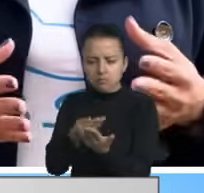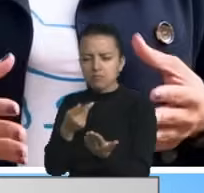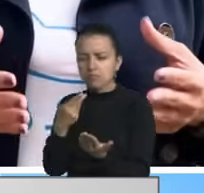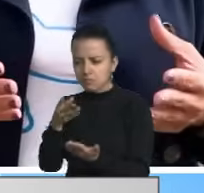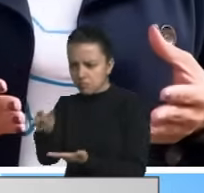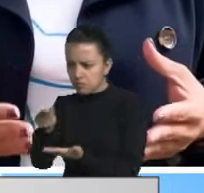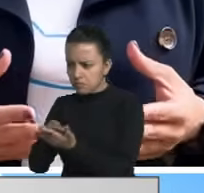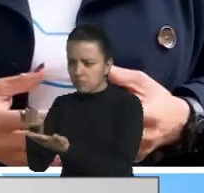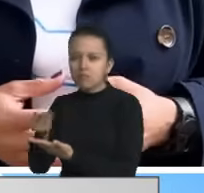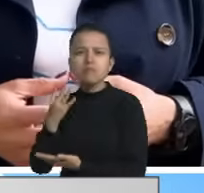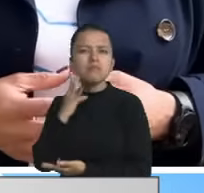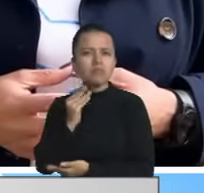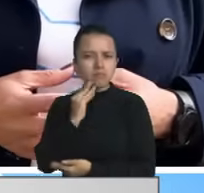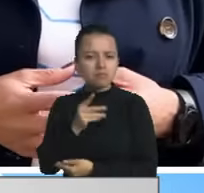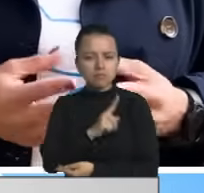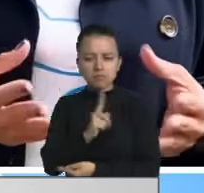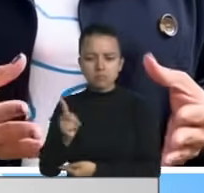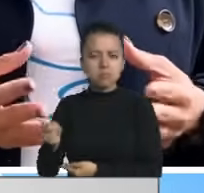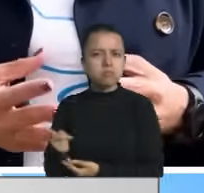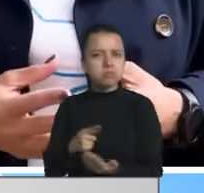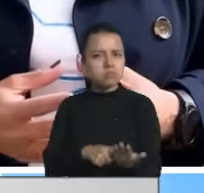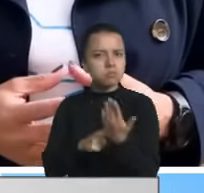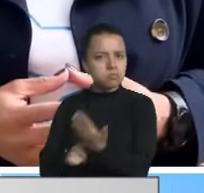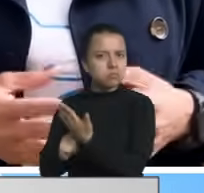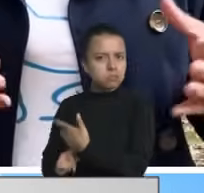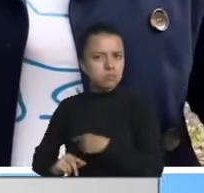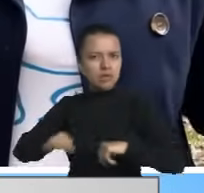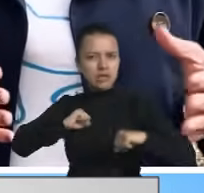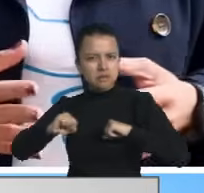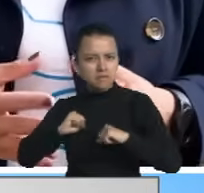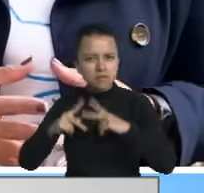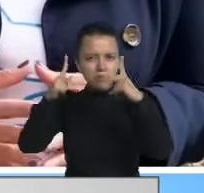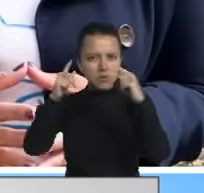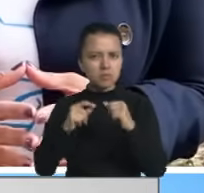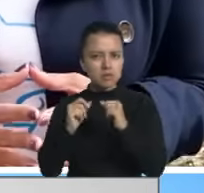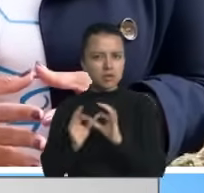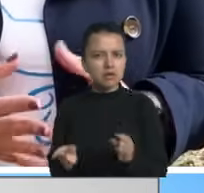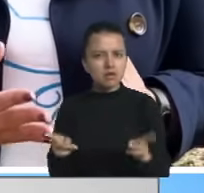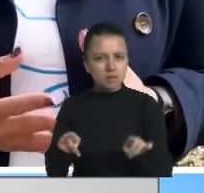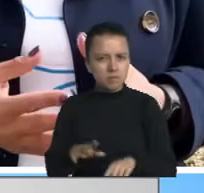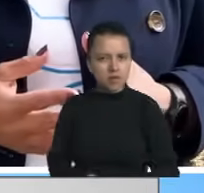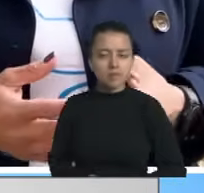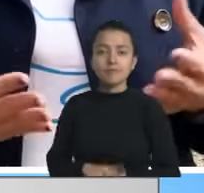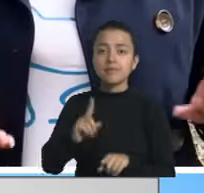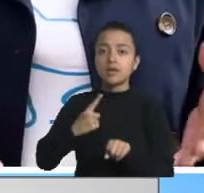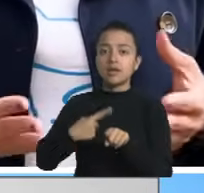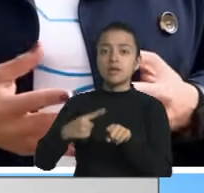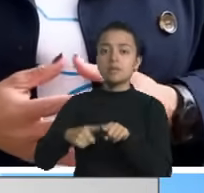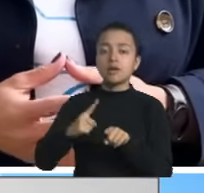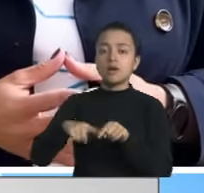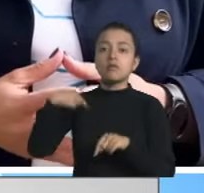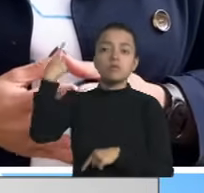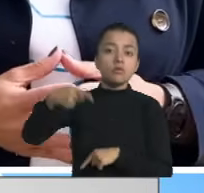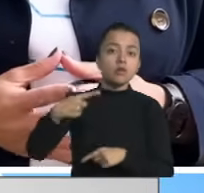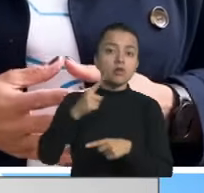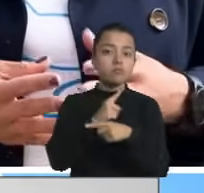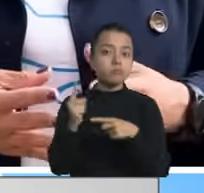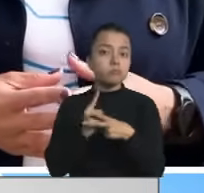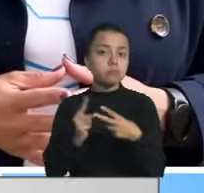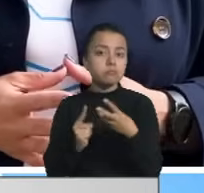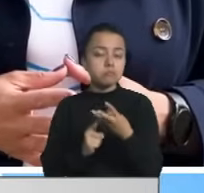la capacidad financiera y operativa para hacerlo, y en las próximas semanas daremos a conocer si esos 4